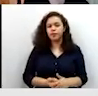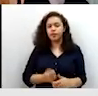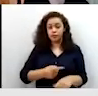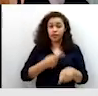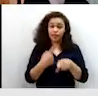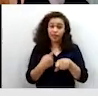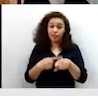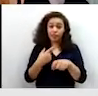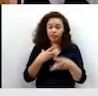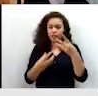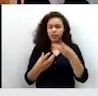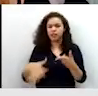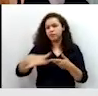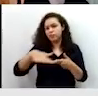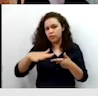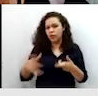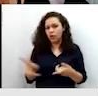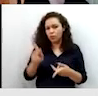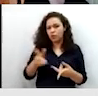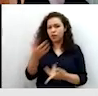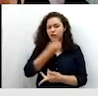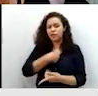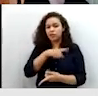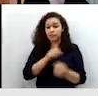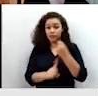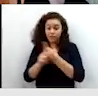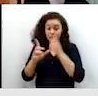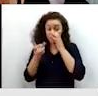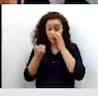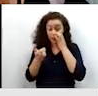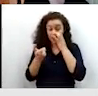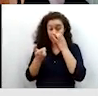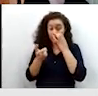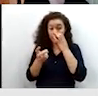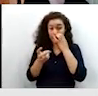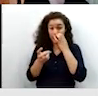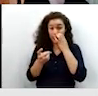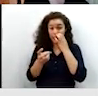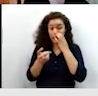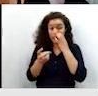problema de salud pública. Algo que es importante aquí, pues sobre todo es evitar el consumo de